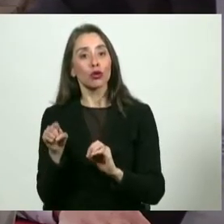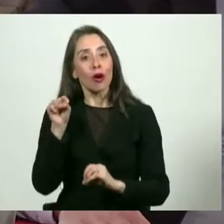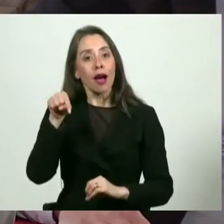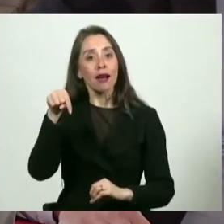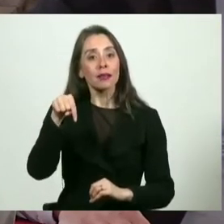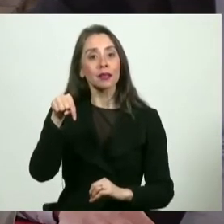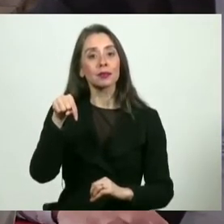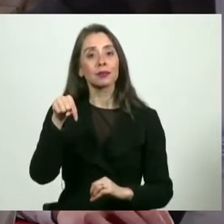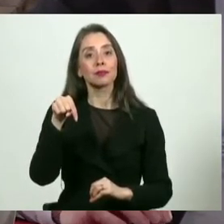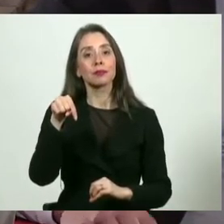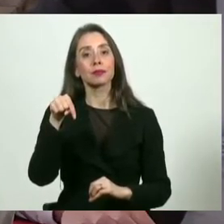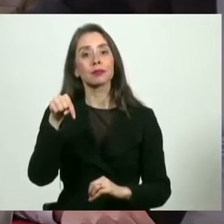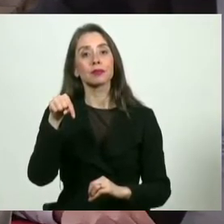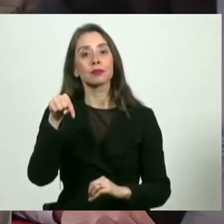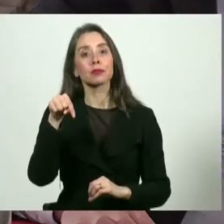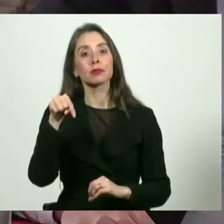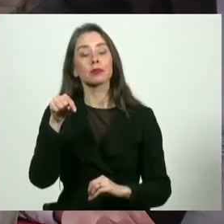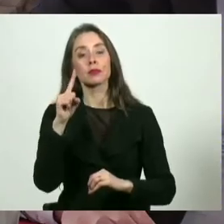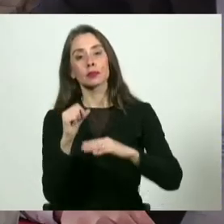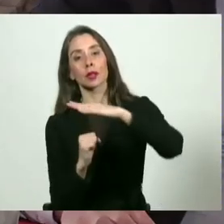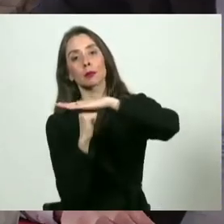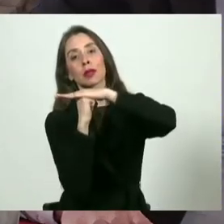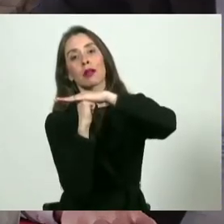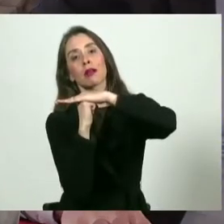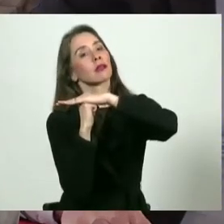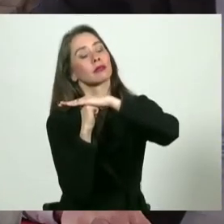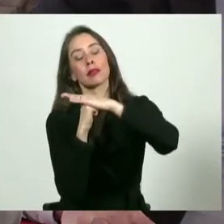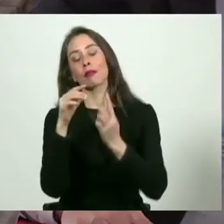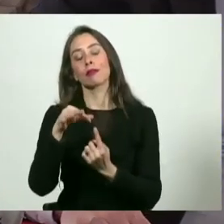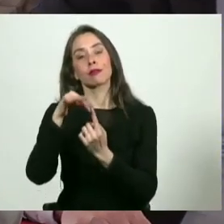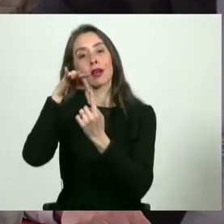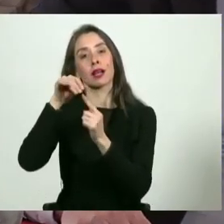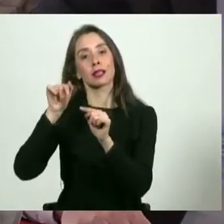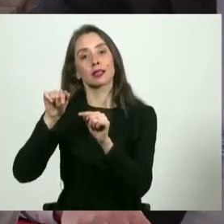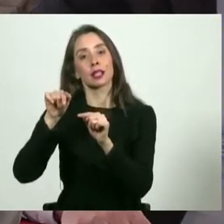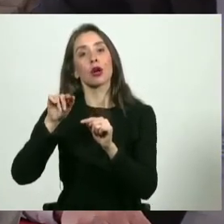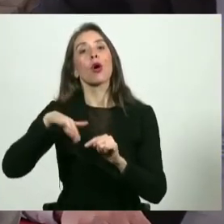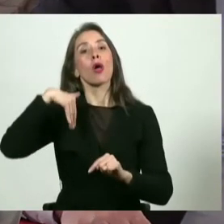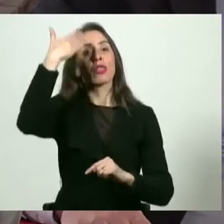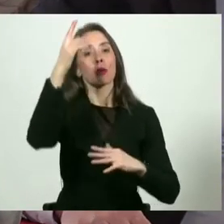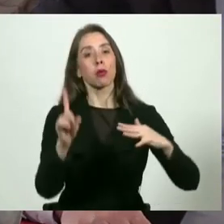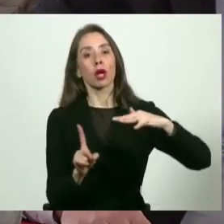comisión que nos toca trabajar, Desarrollo Social,